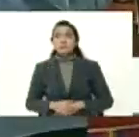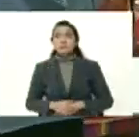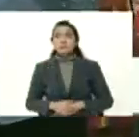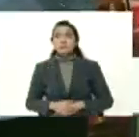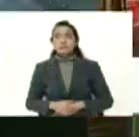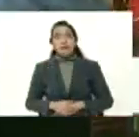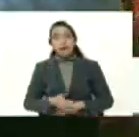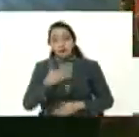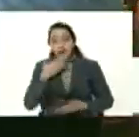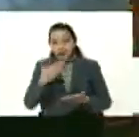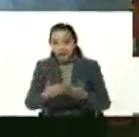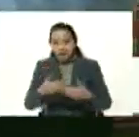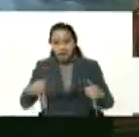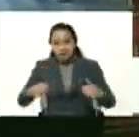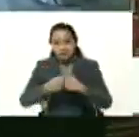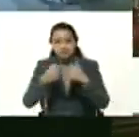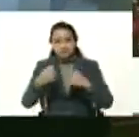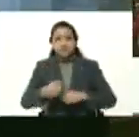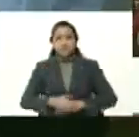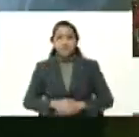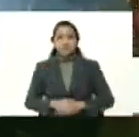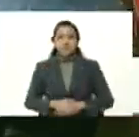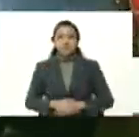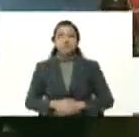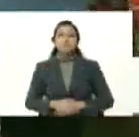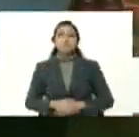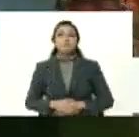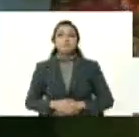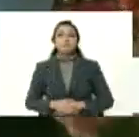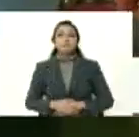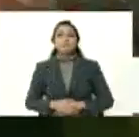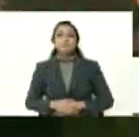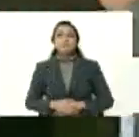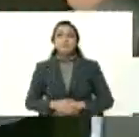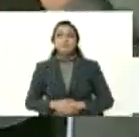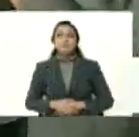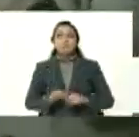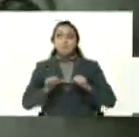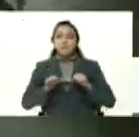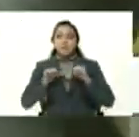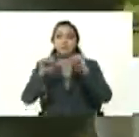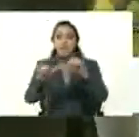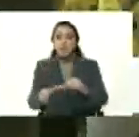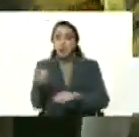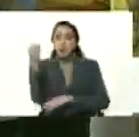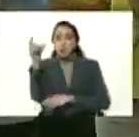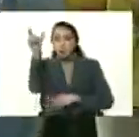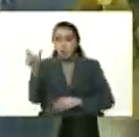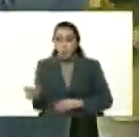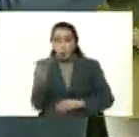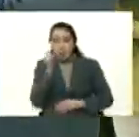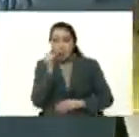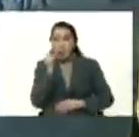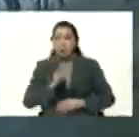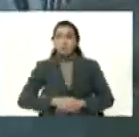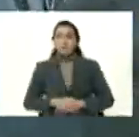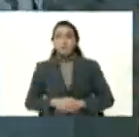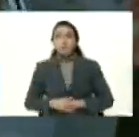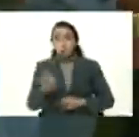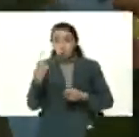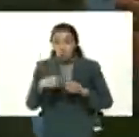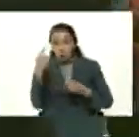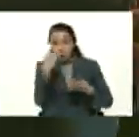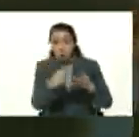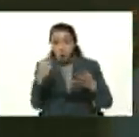Perfecto, gracias. Muchas gracias. Gracias. Bueno, presidente, seguimos. Ricardo otro, Sánchez. Otro producto